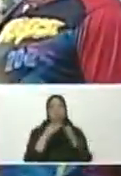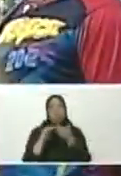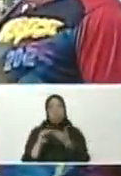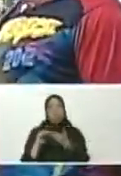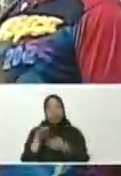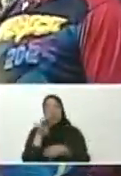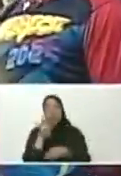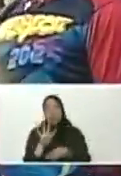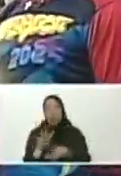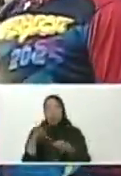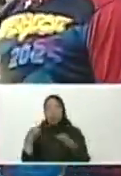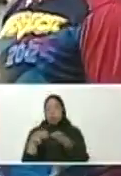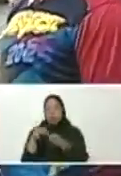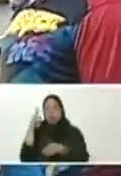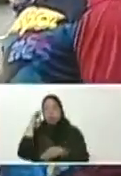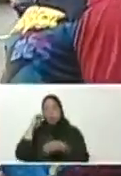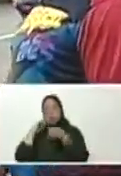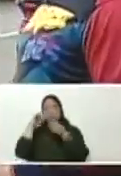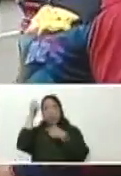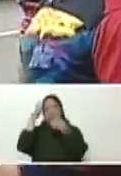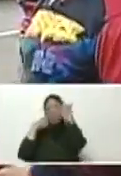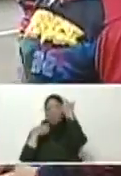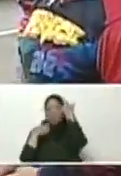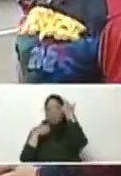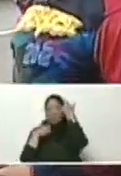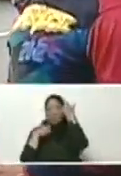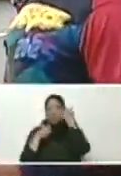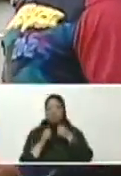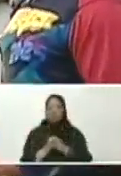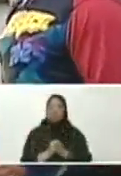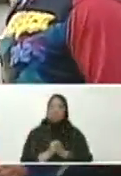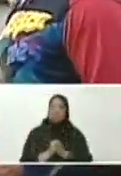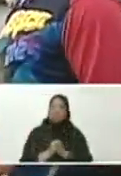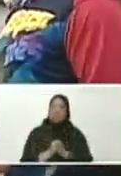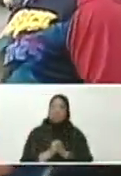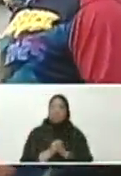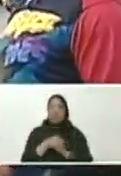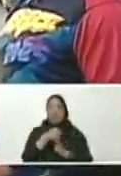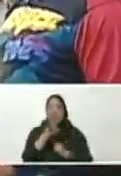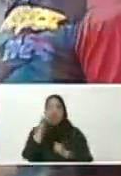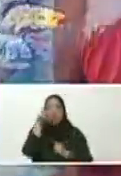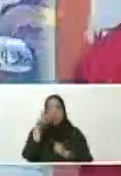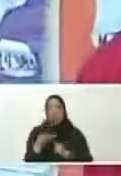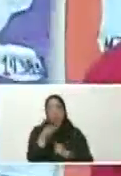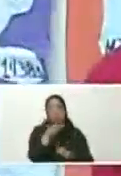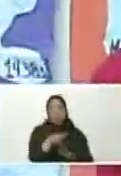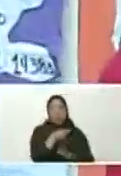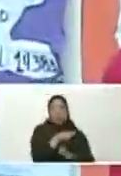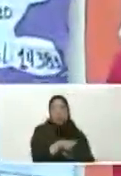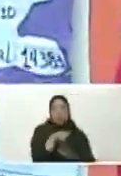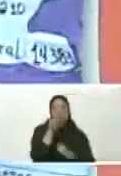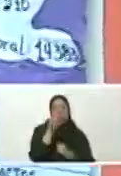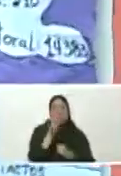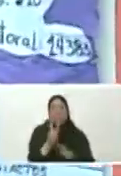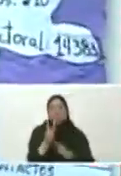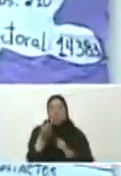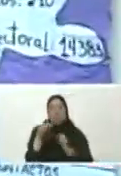4 VCH. Tenemos 4 una... VCH. Tenemos una población de